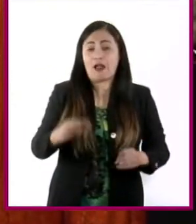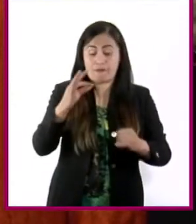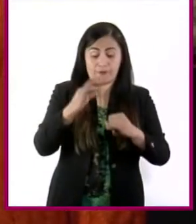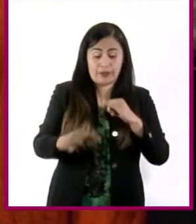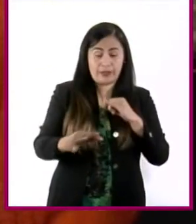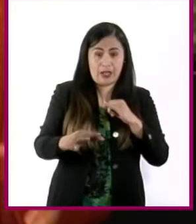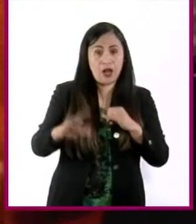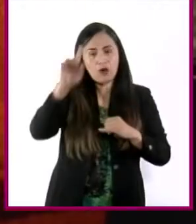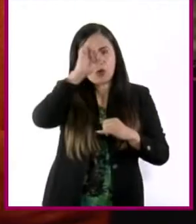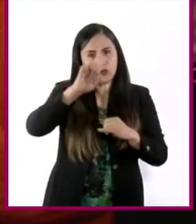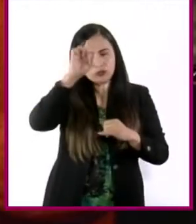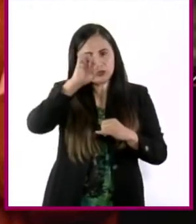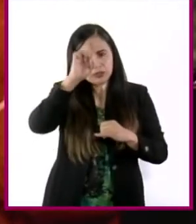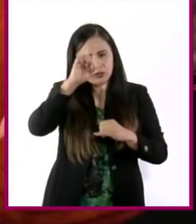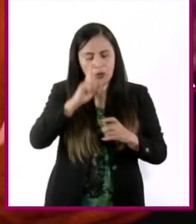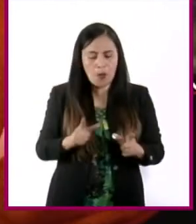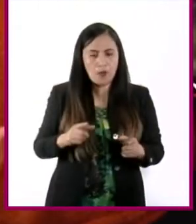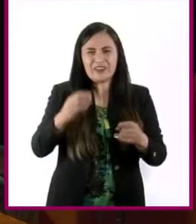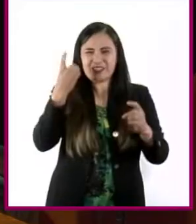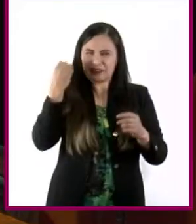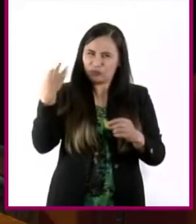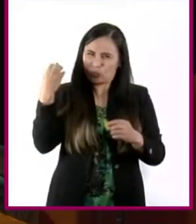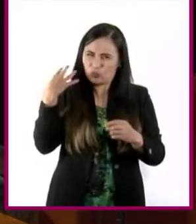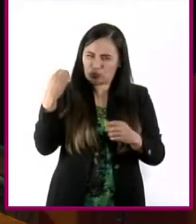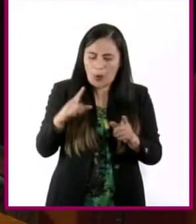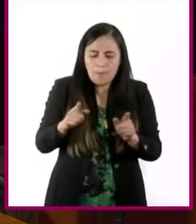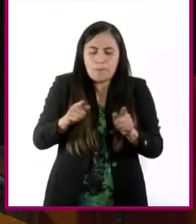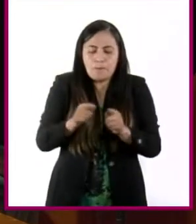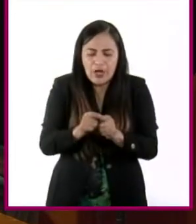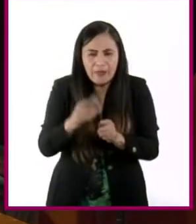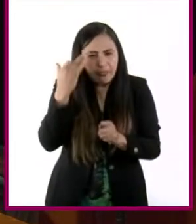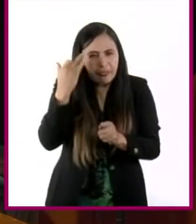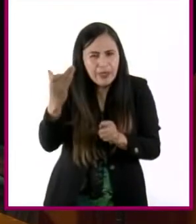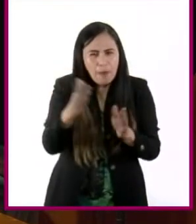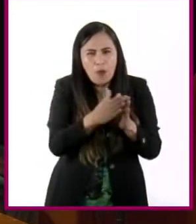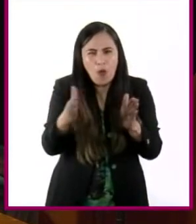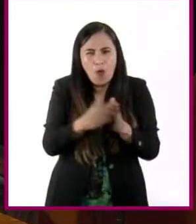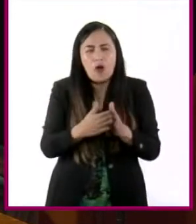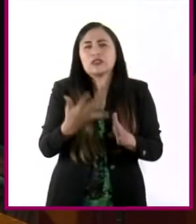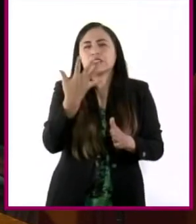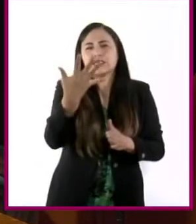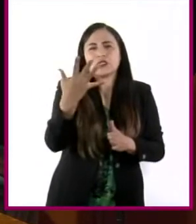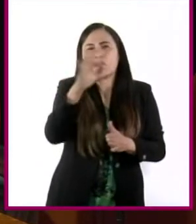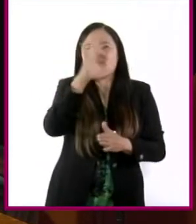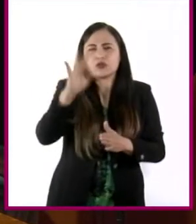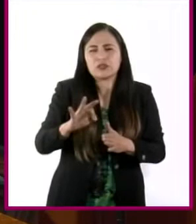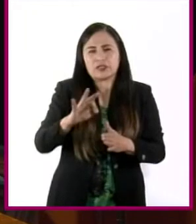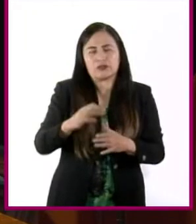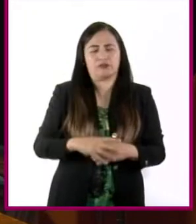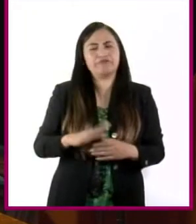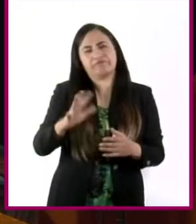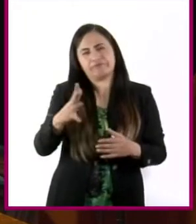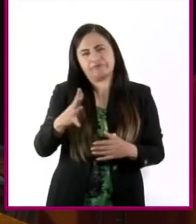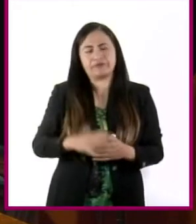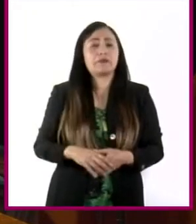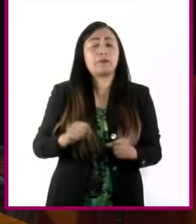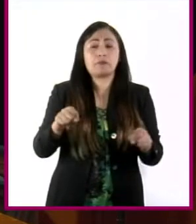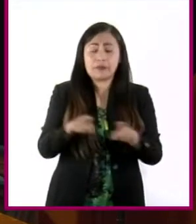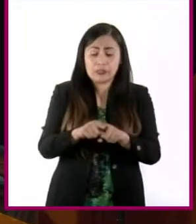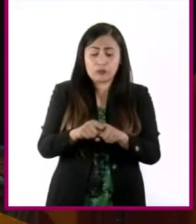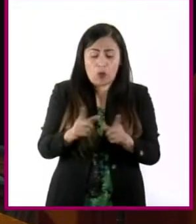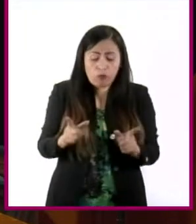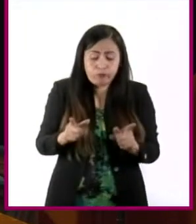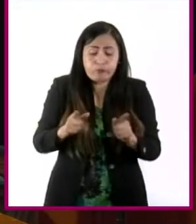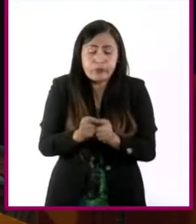les recomendamos que la conclusión de su discurso sea de aproximadamente 5% del total. Y lo ideal es que en la conclusión cubran los